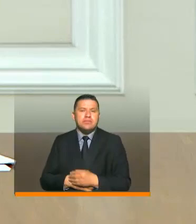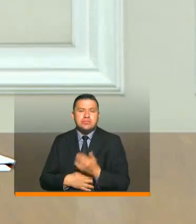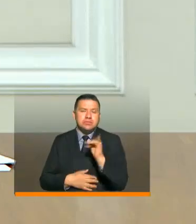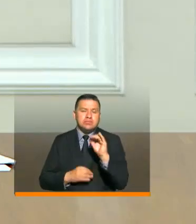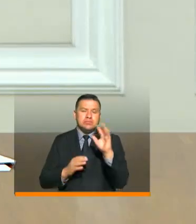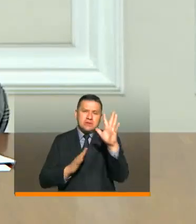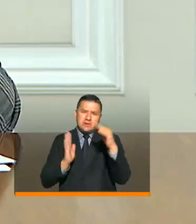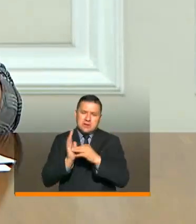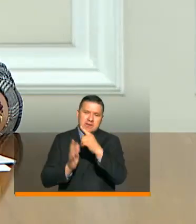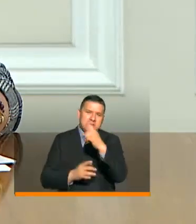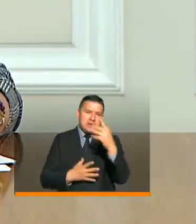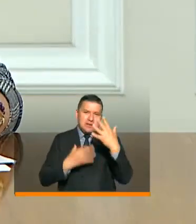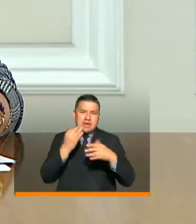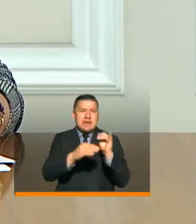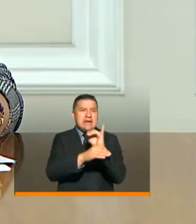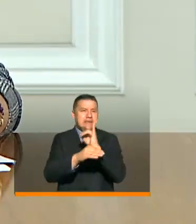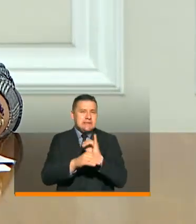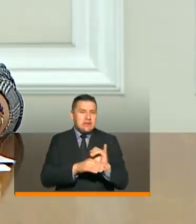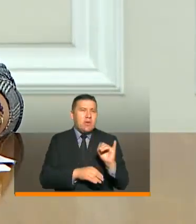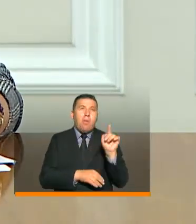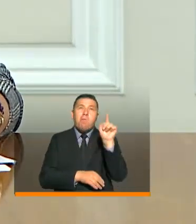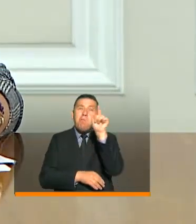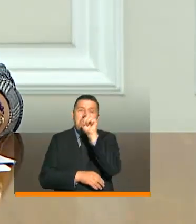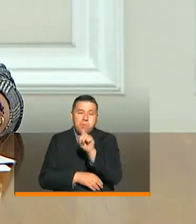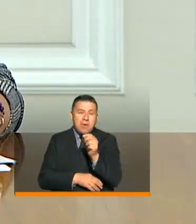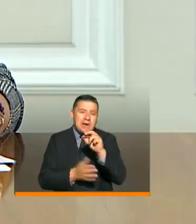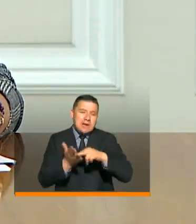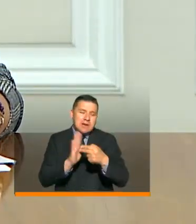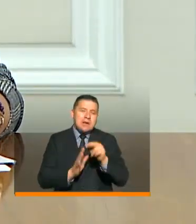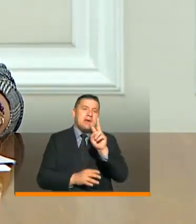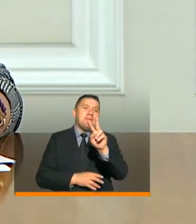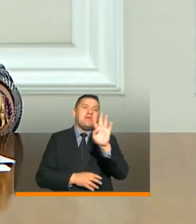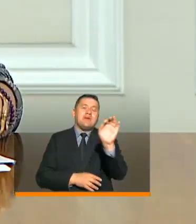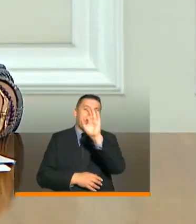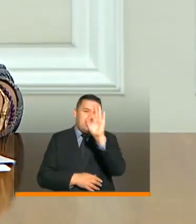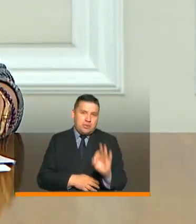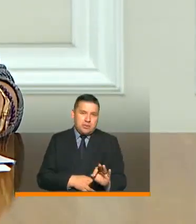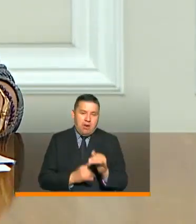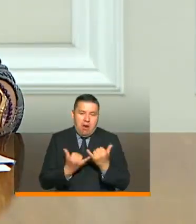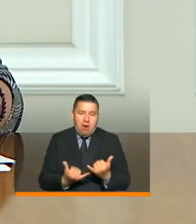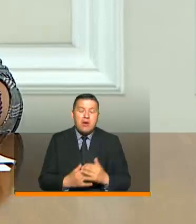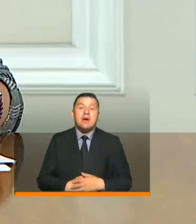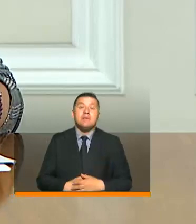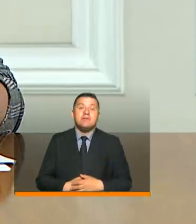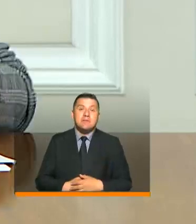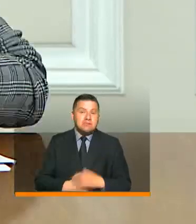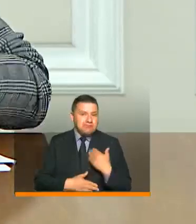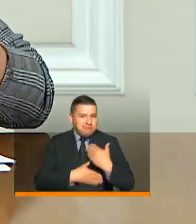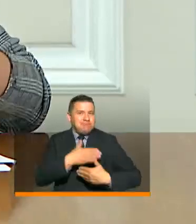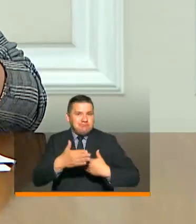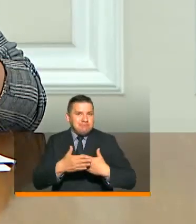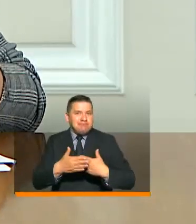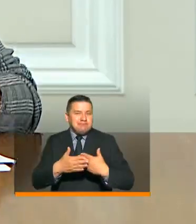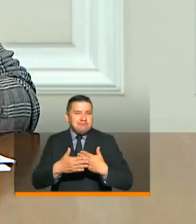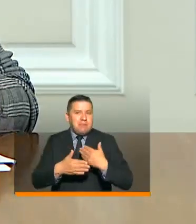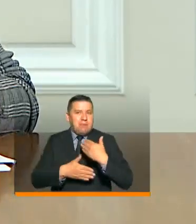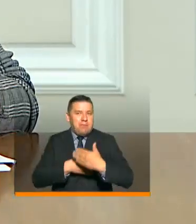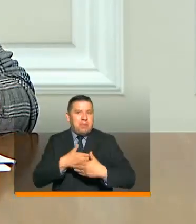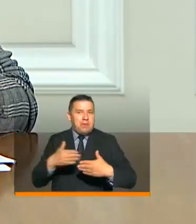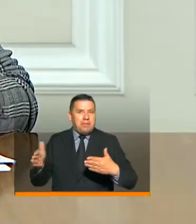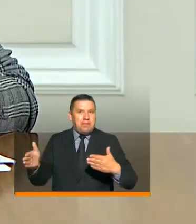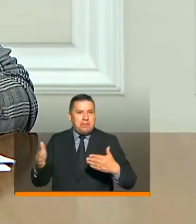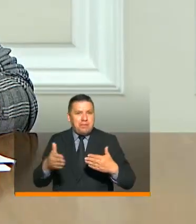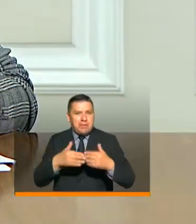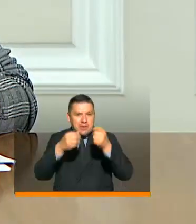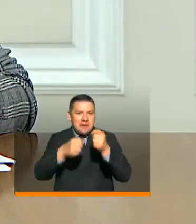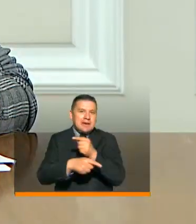Tenemos 5.103 instituciones educativas que representan el 29% en este momento. Y así, pues, cerramos este proceso previo